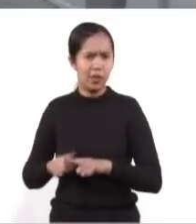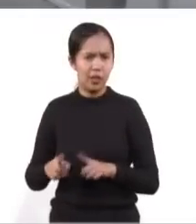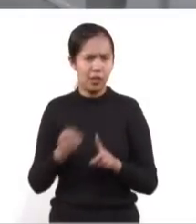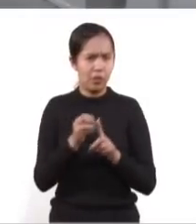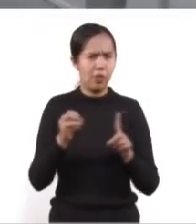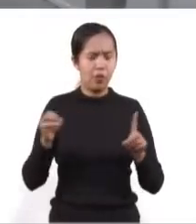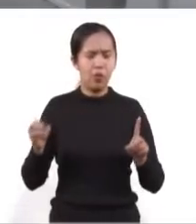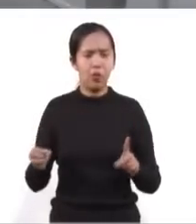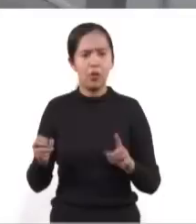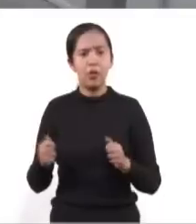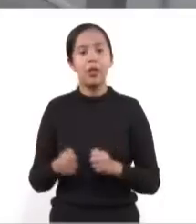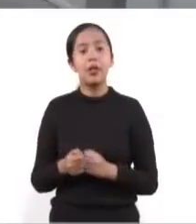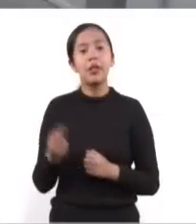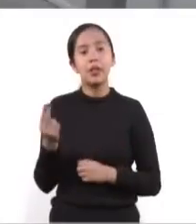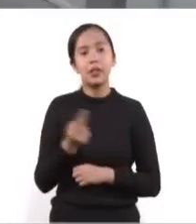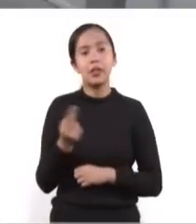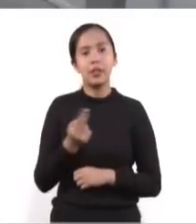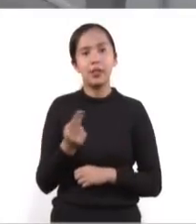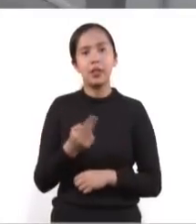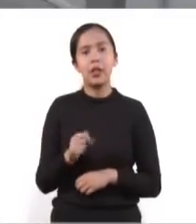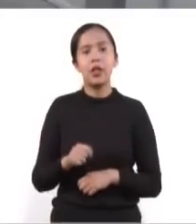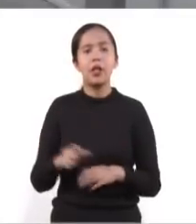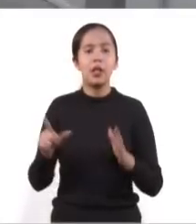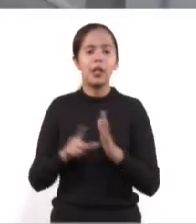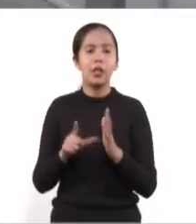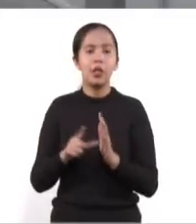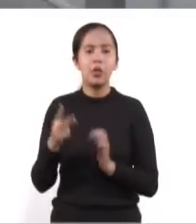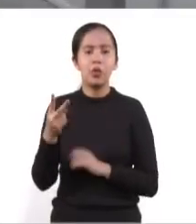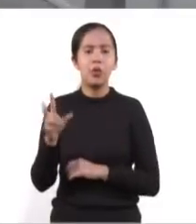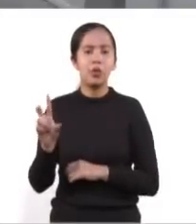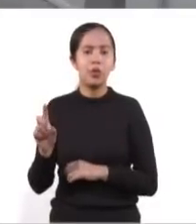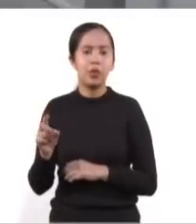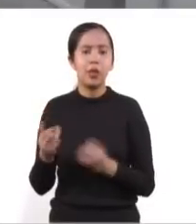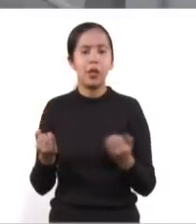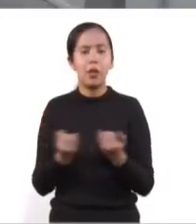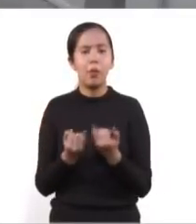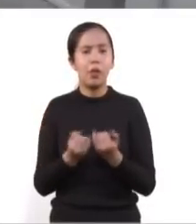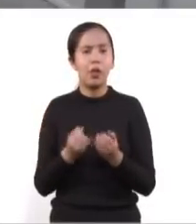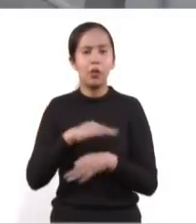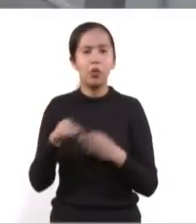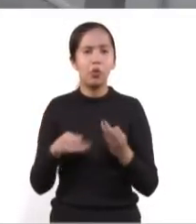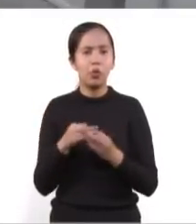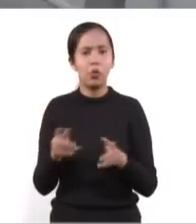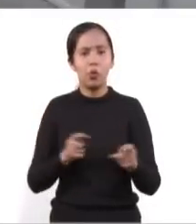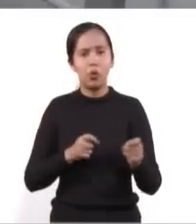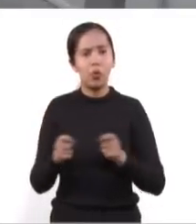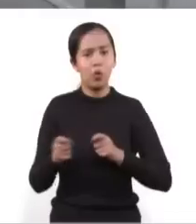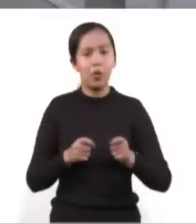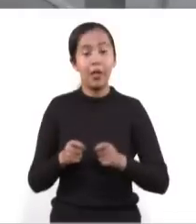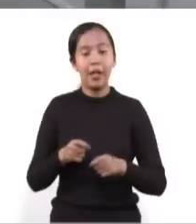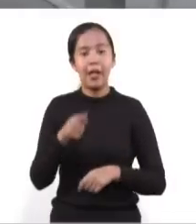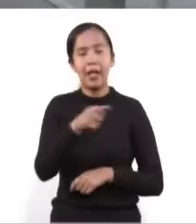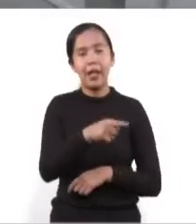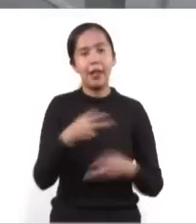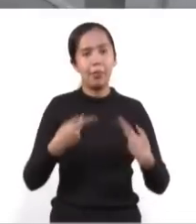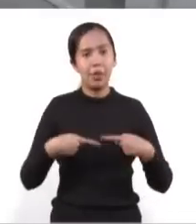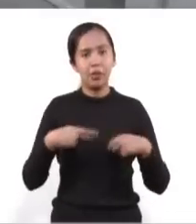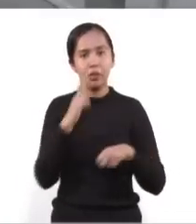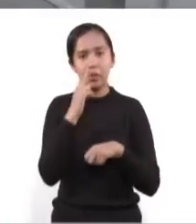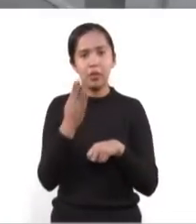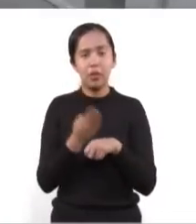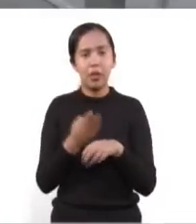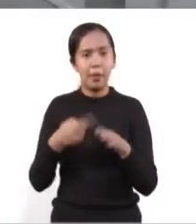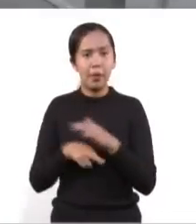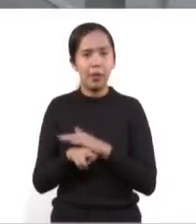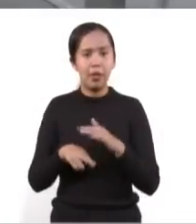estén sirviéndose las dos líneas de 230 y todos los temas de control, directamente el operador del metro interactúa con el